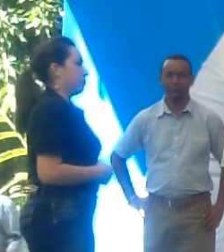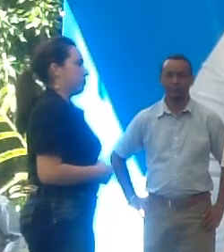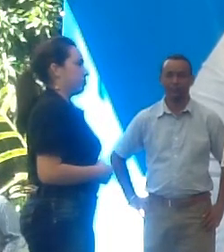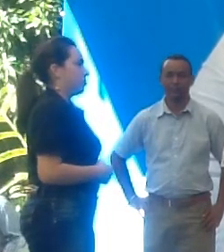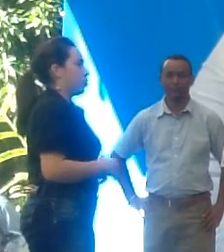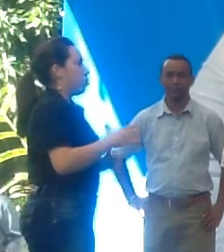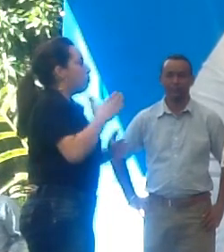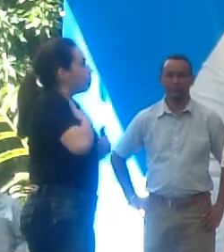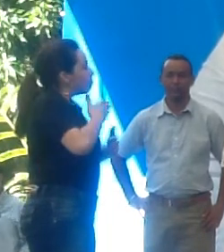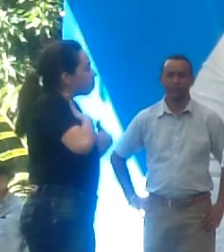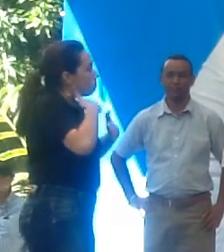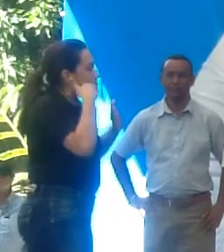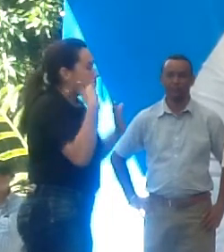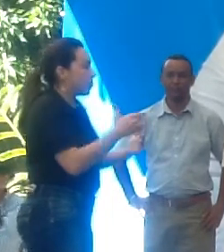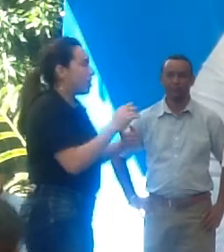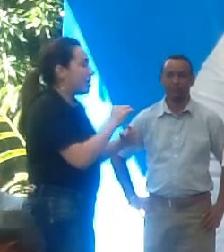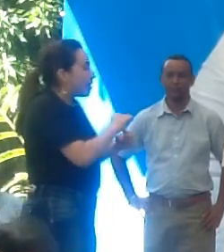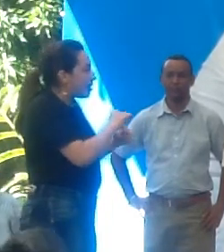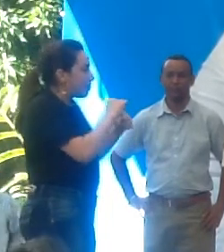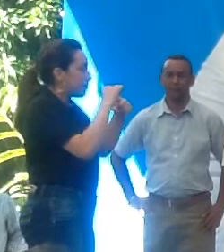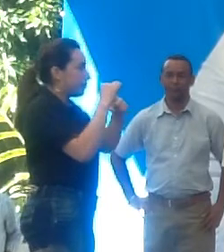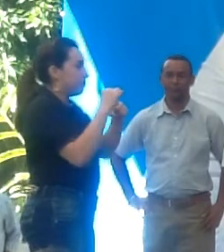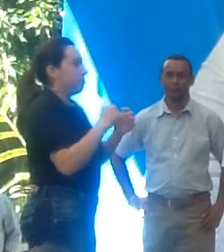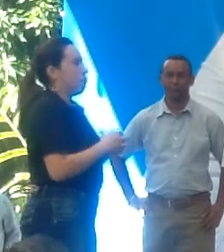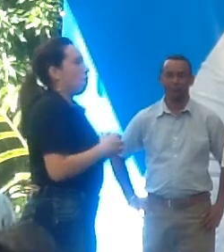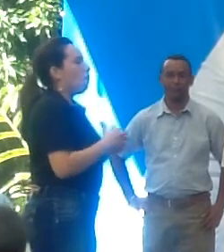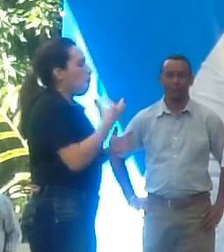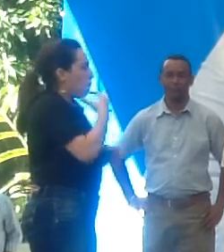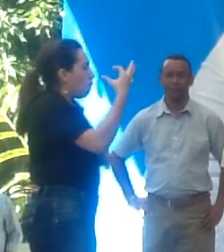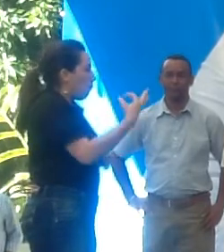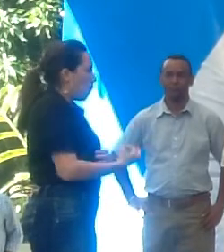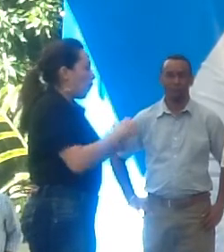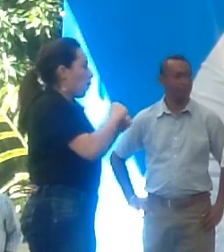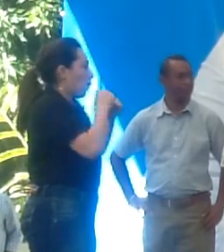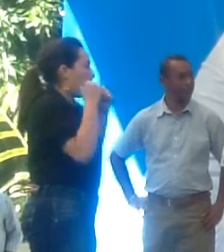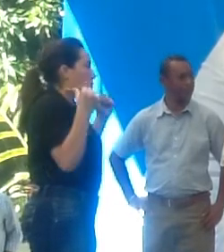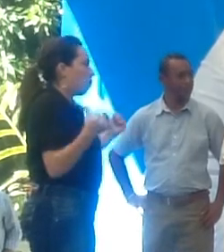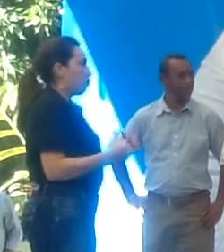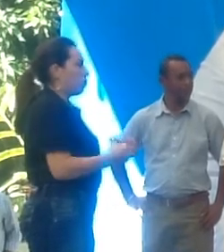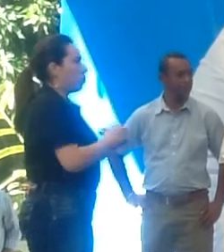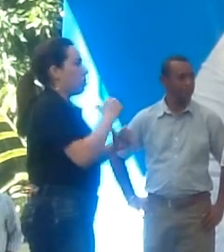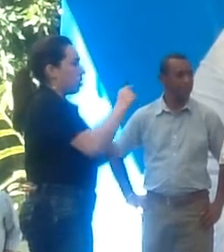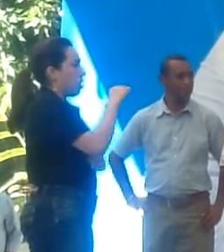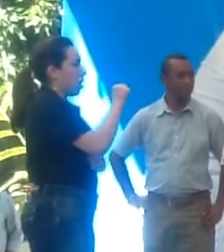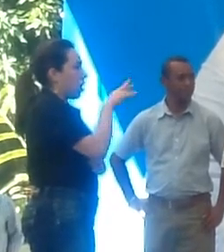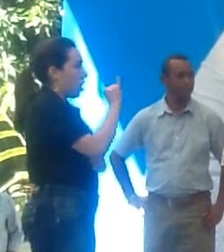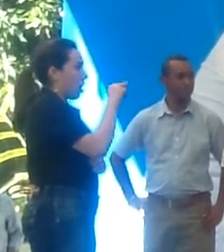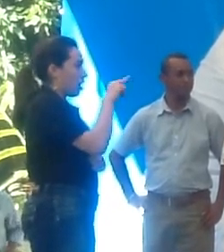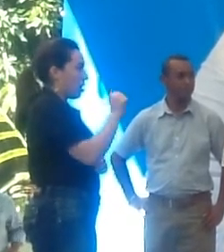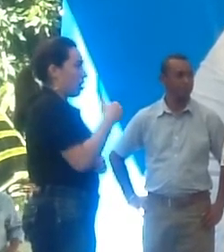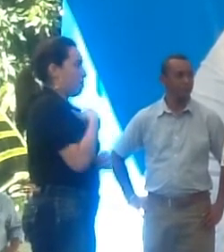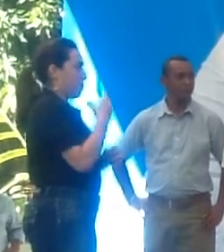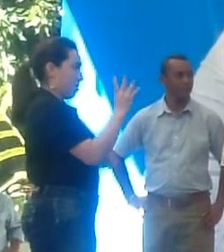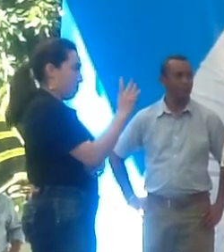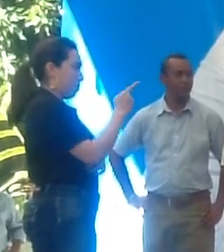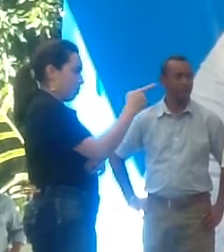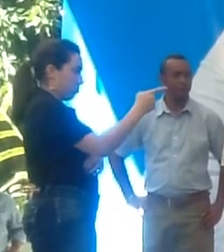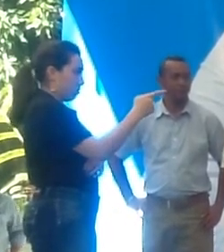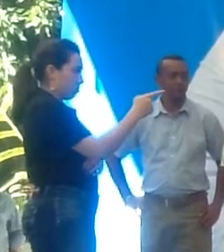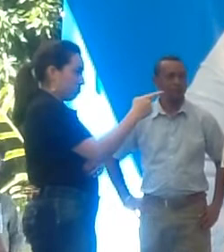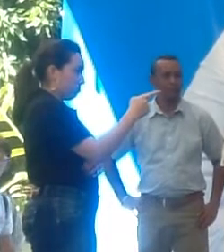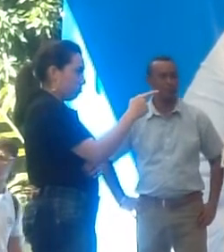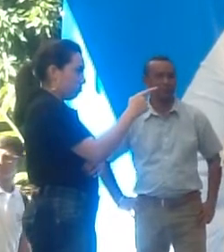Un saludo muy especial y de corazón a Karina, mi esposa, que me